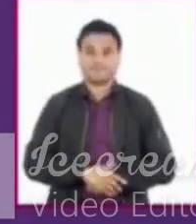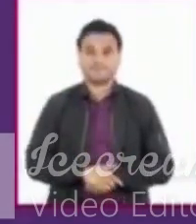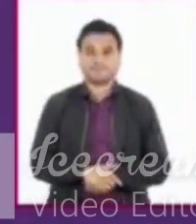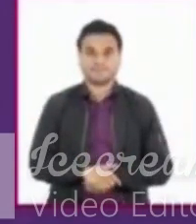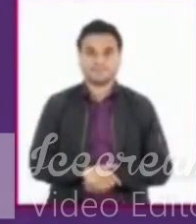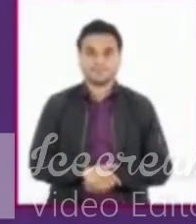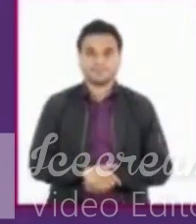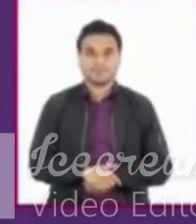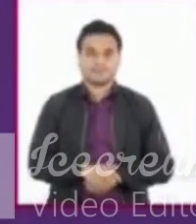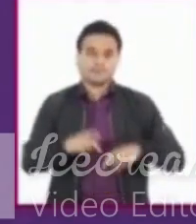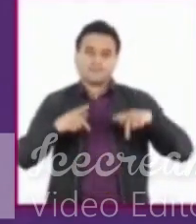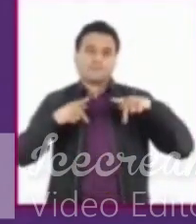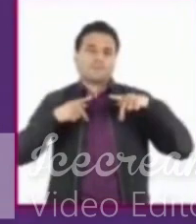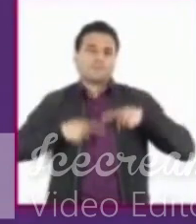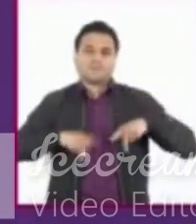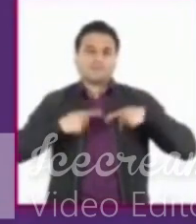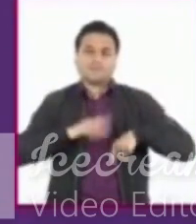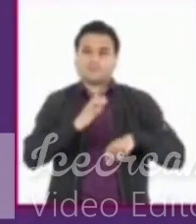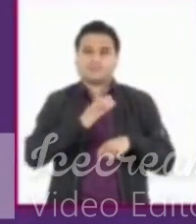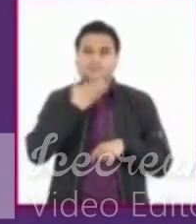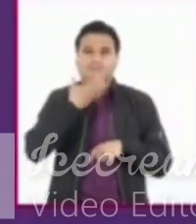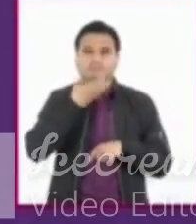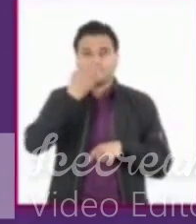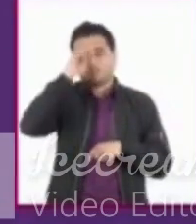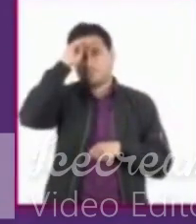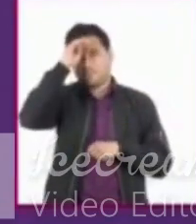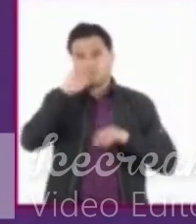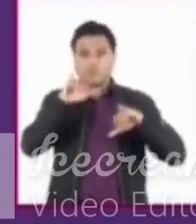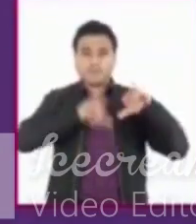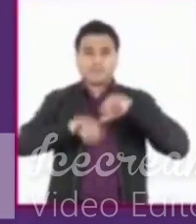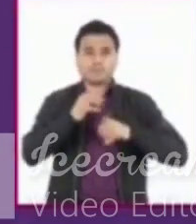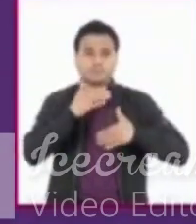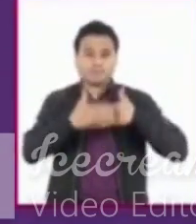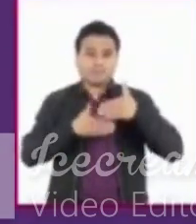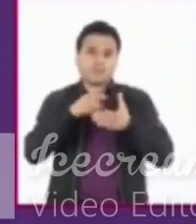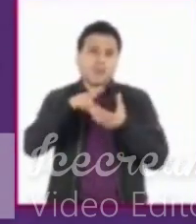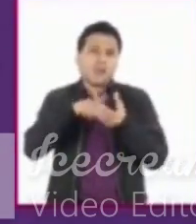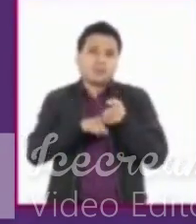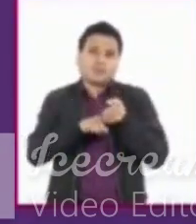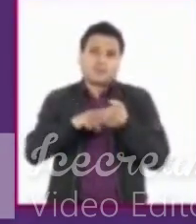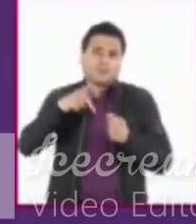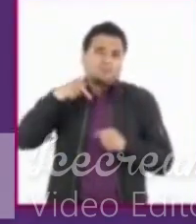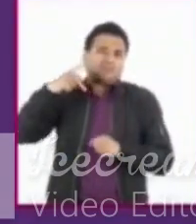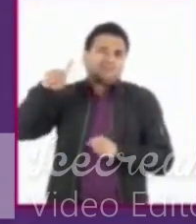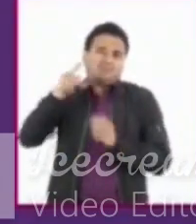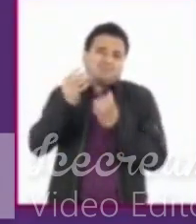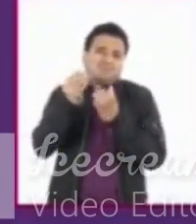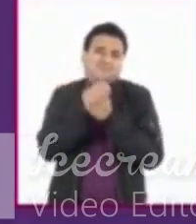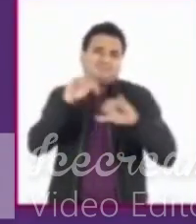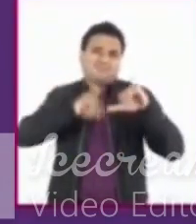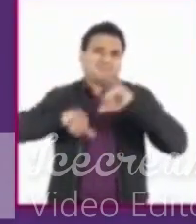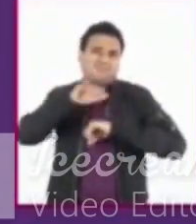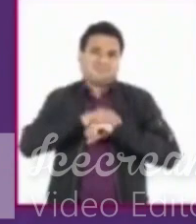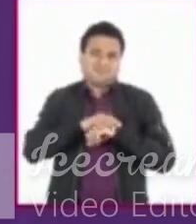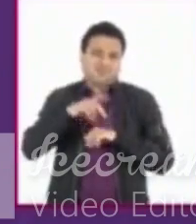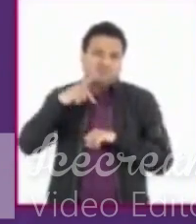Es común pensar que los procesos químicos solo suceden en los laboratorios o que se explican en complejos tratados